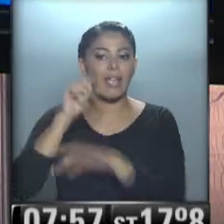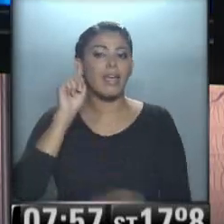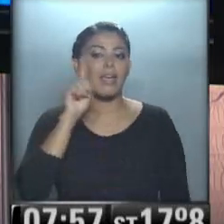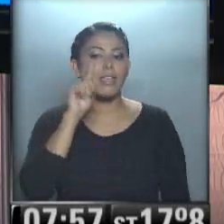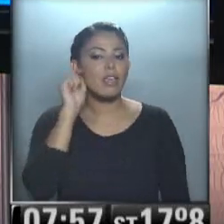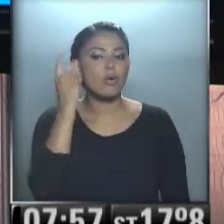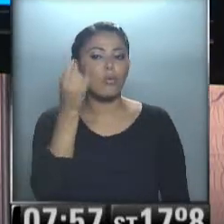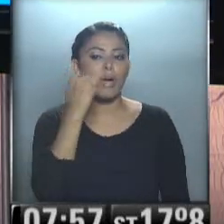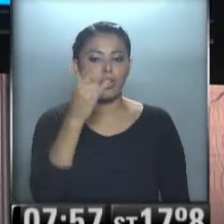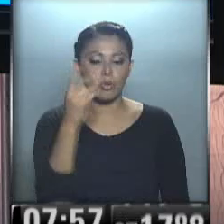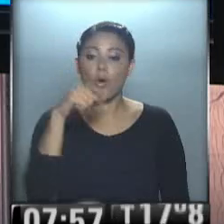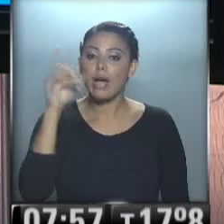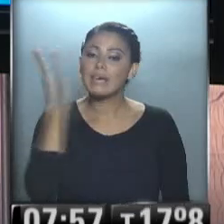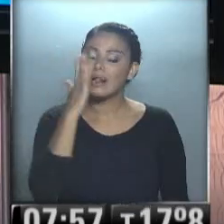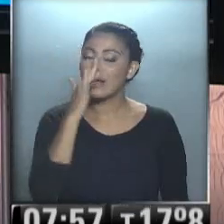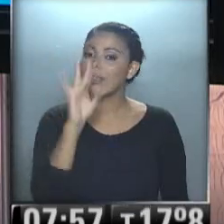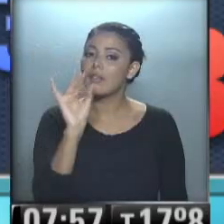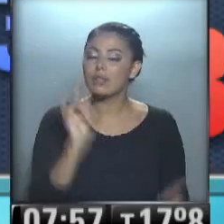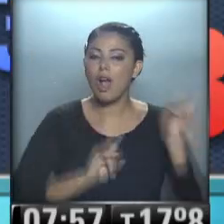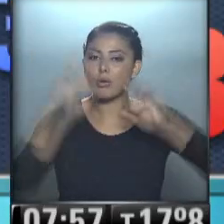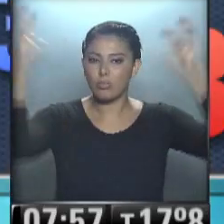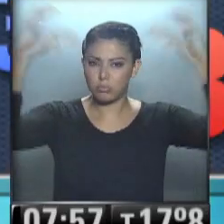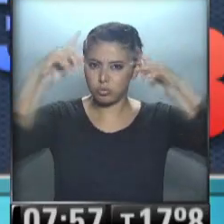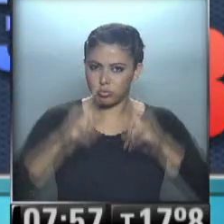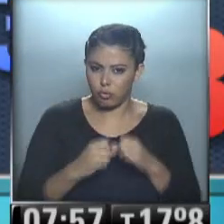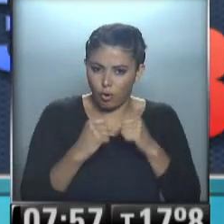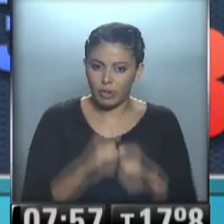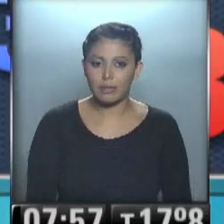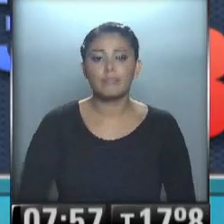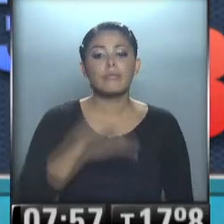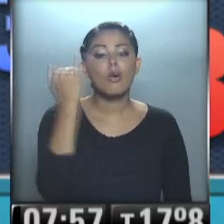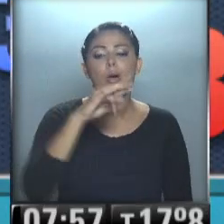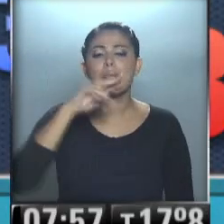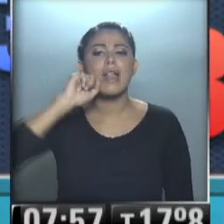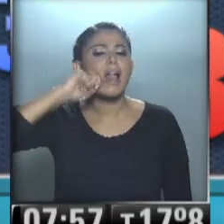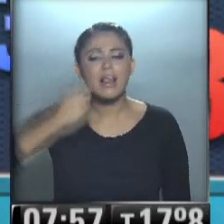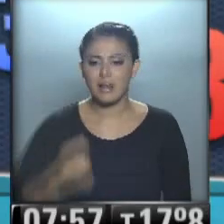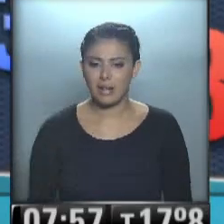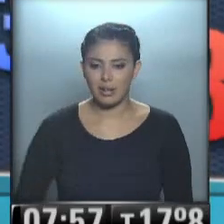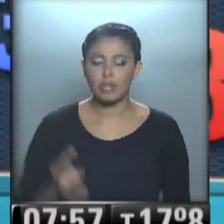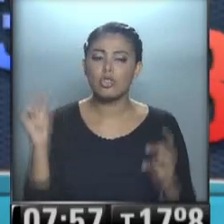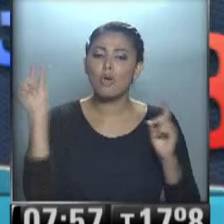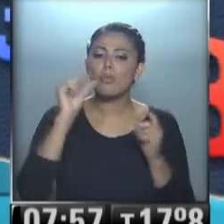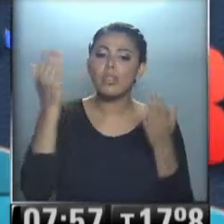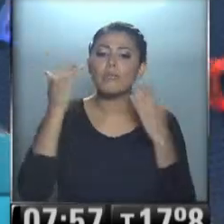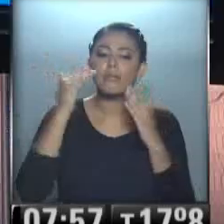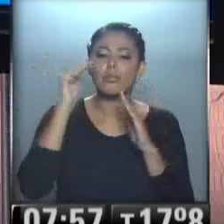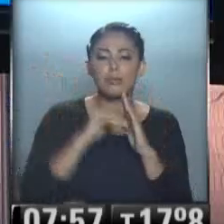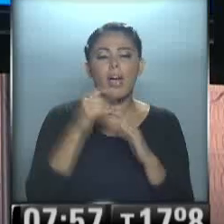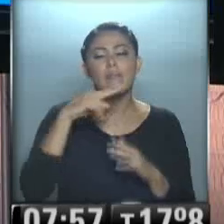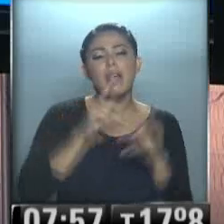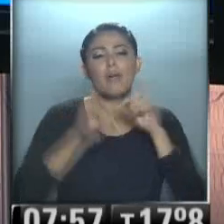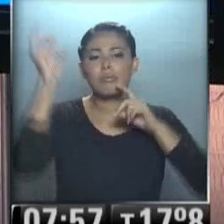complicadísimo, especialmente a la tarde, complicado, alguna tormenta fuerte. Jueves y viernes, lindísimo, asciende un poquito la temperatura. El viernes,